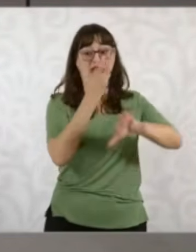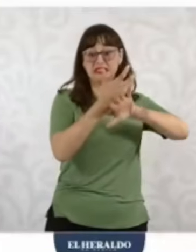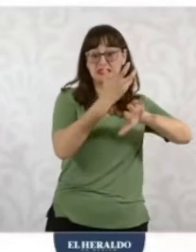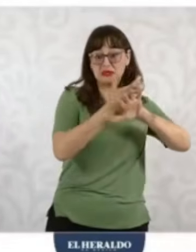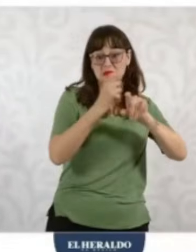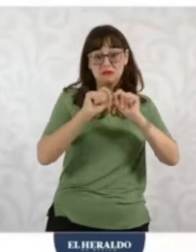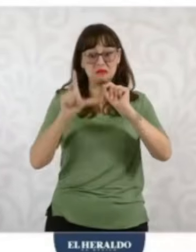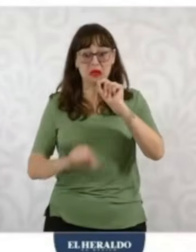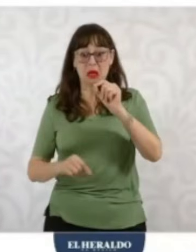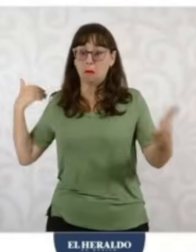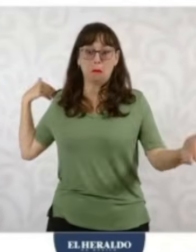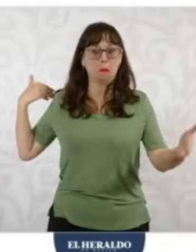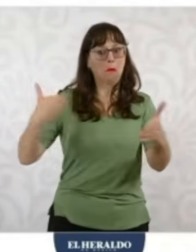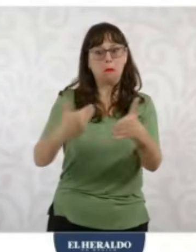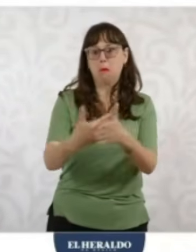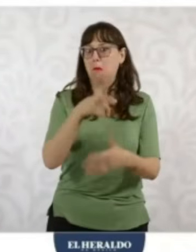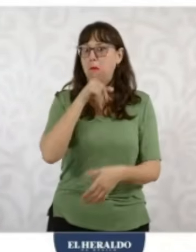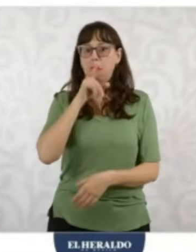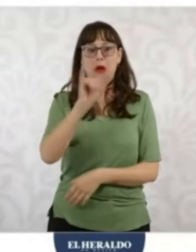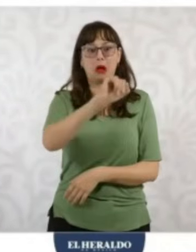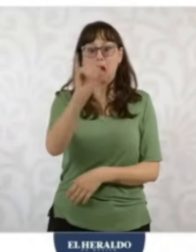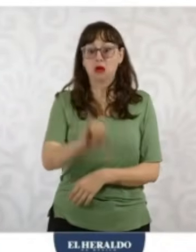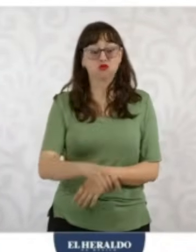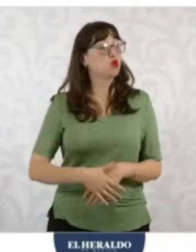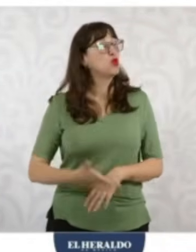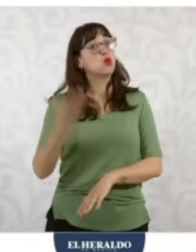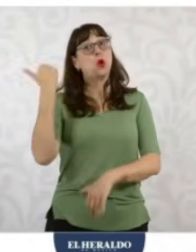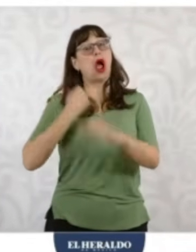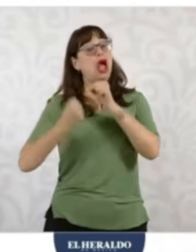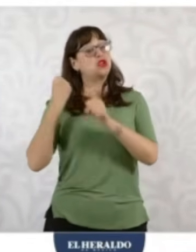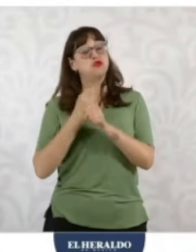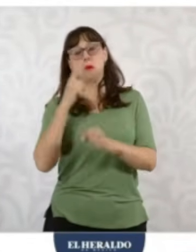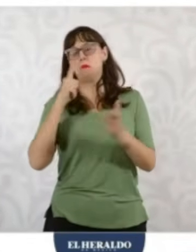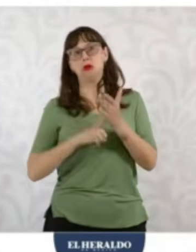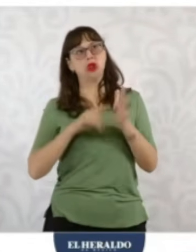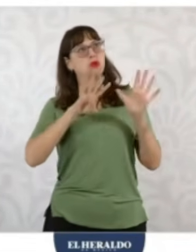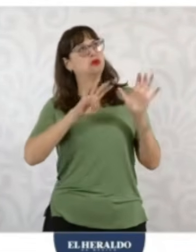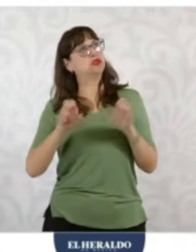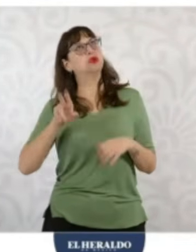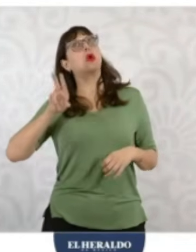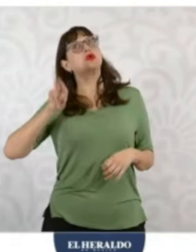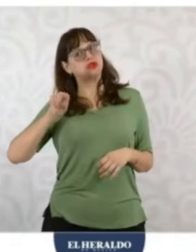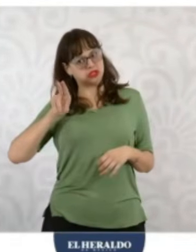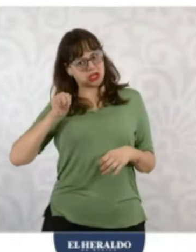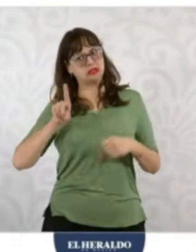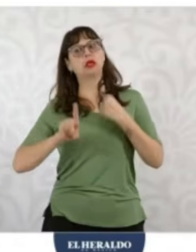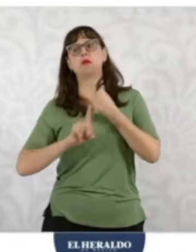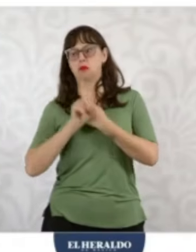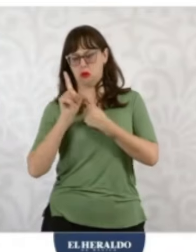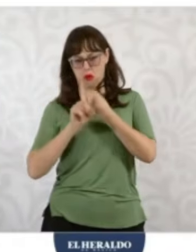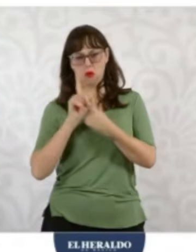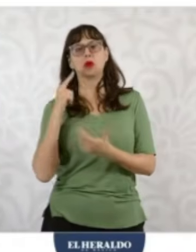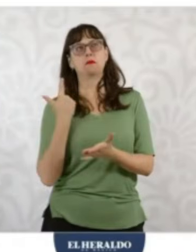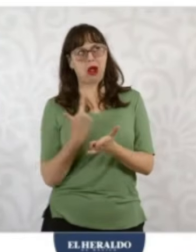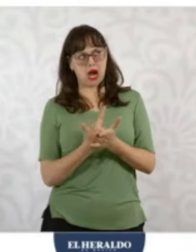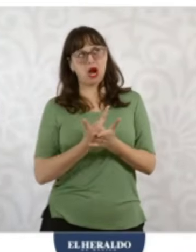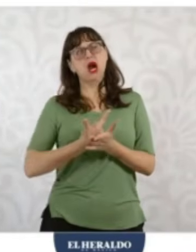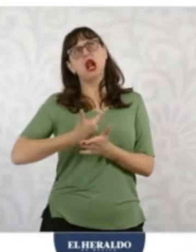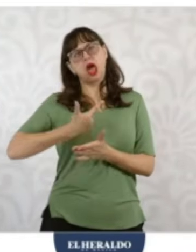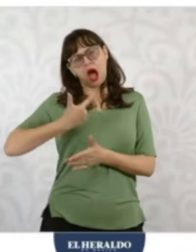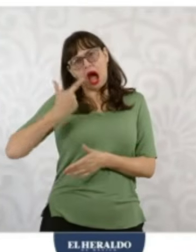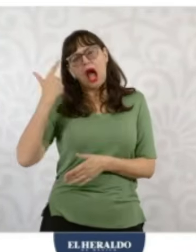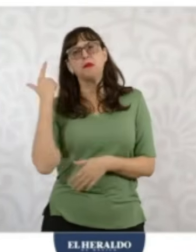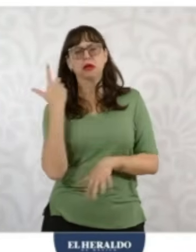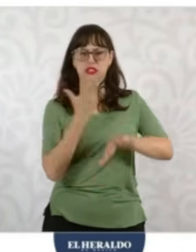años? Pues yo creo que desde los 80, Carlos, cuando por un lado las políticas exteriores de